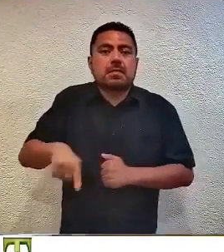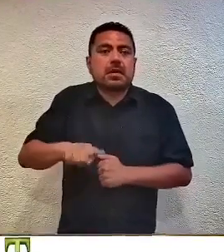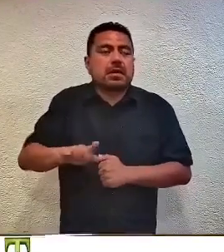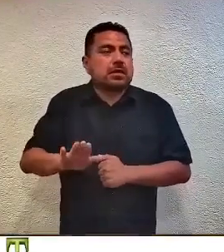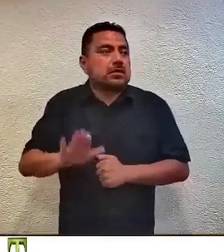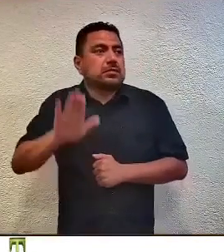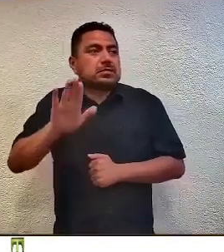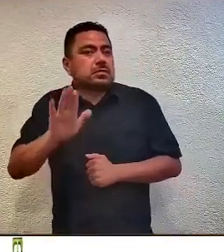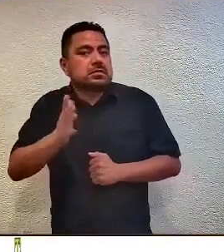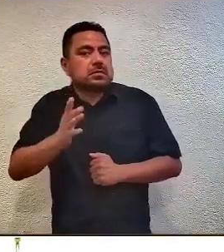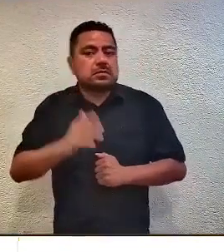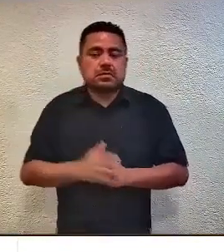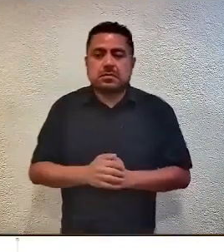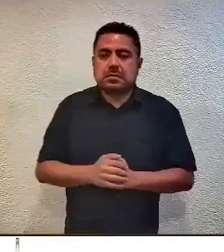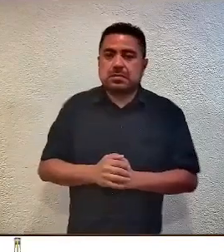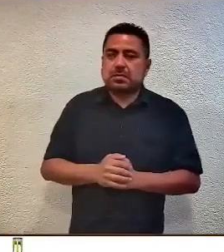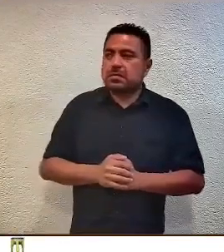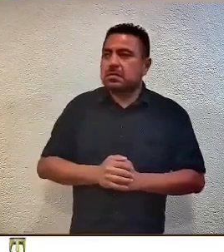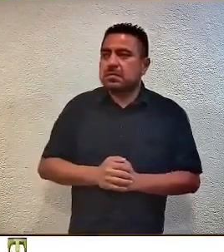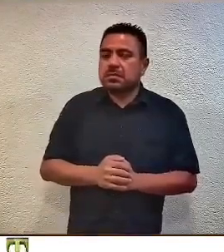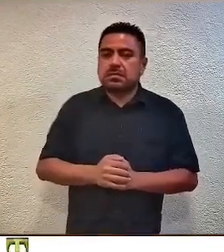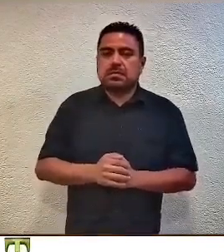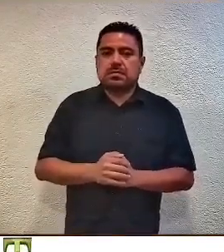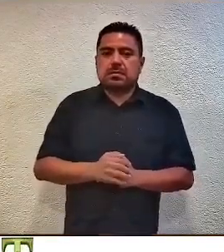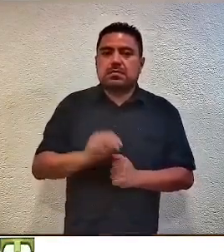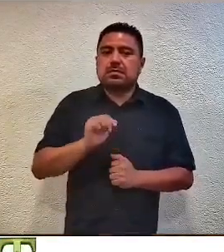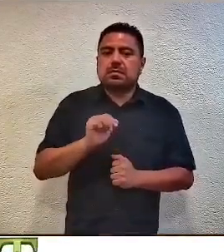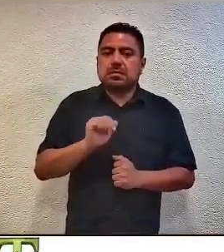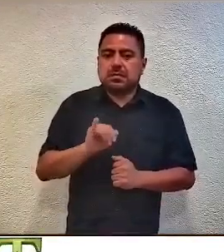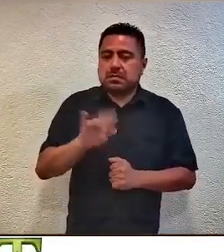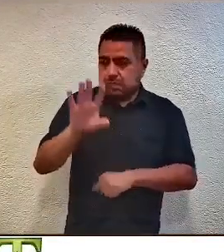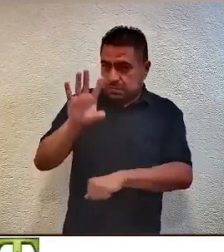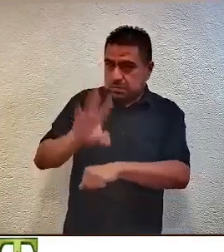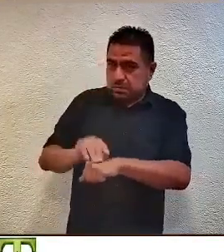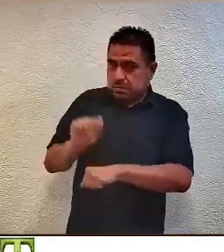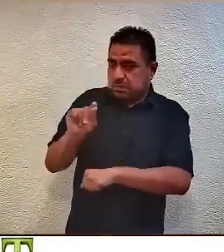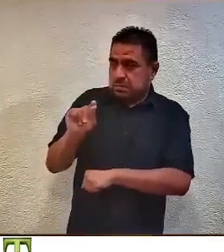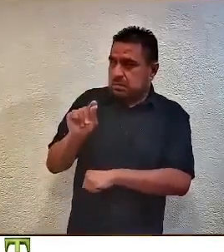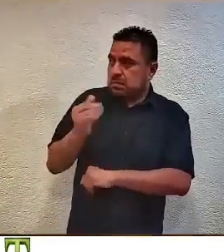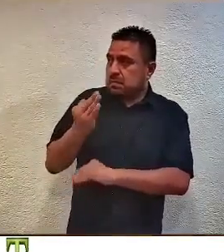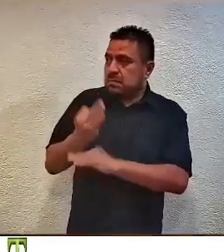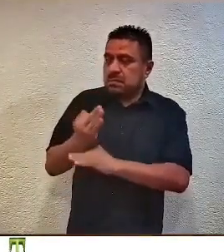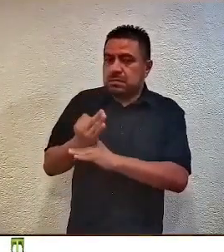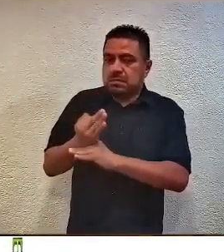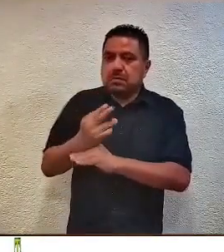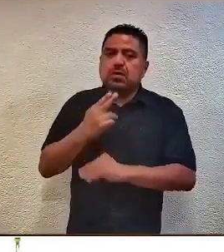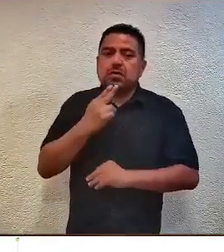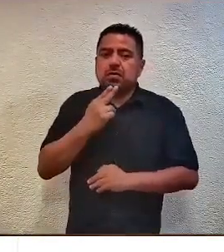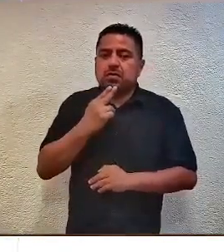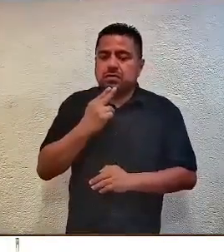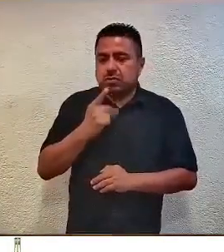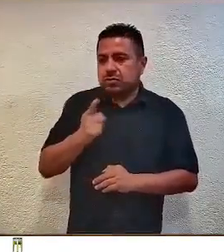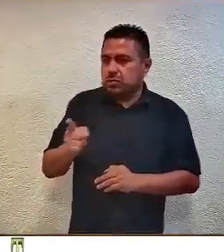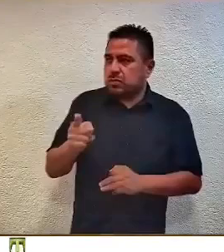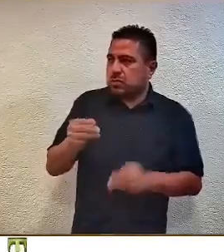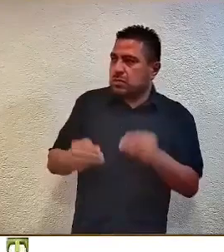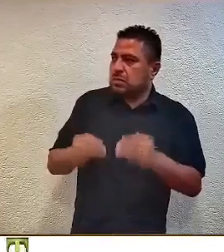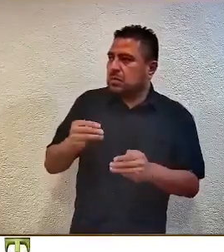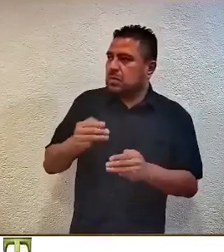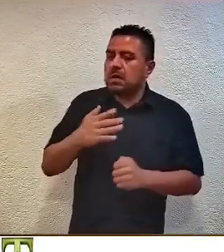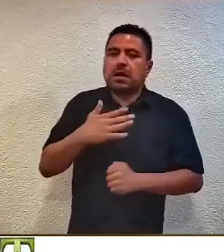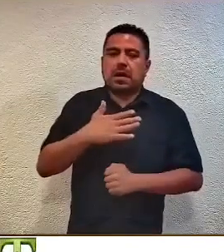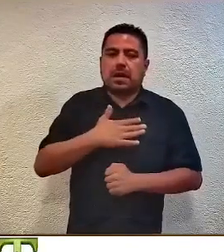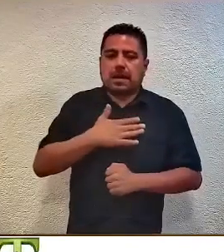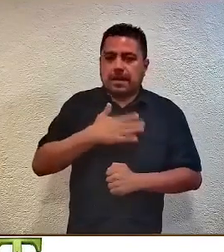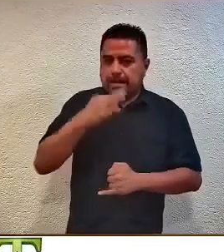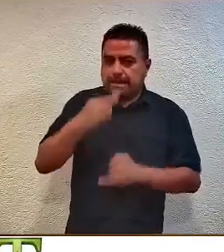alguna intervención? Sí. Si me permiten, bueno, tiene el uso de la voz, magistrado. Mi participación la dejo al